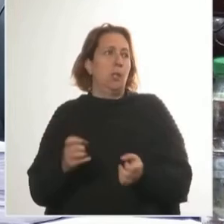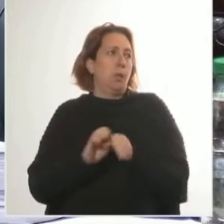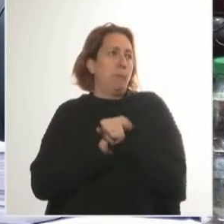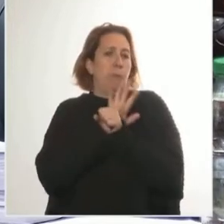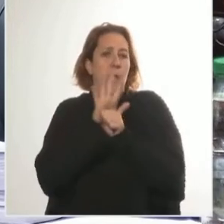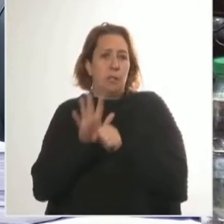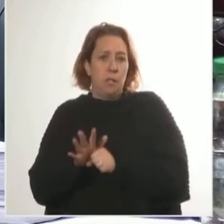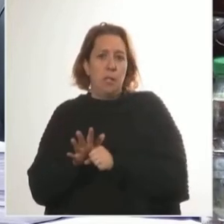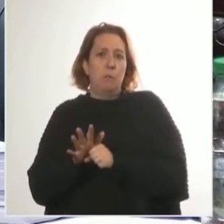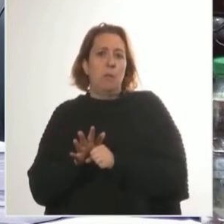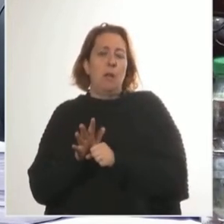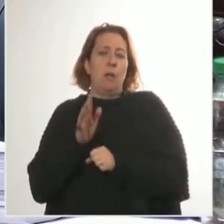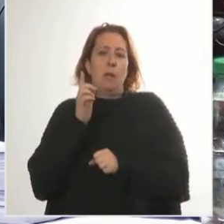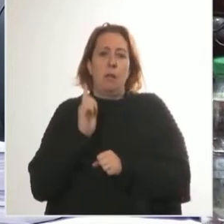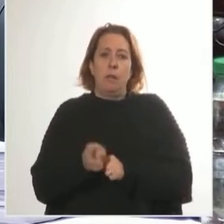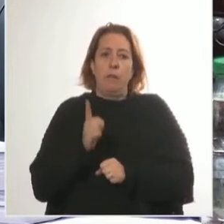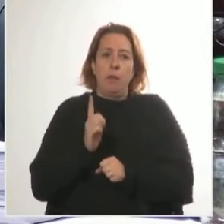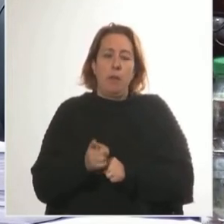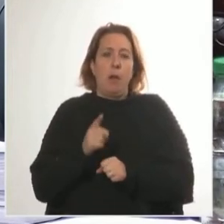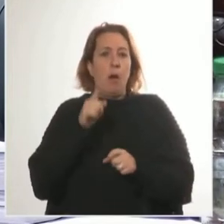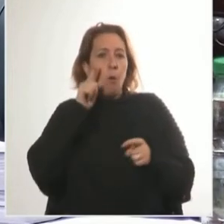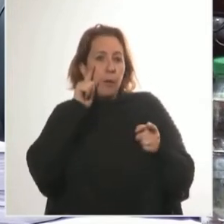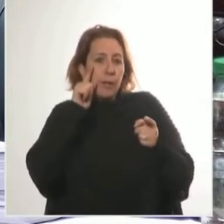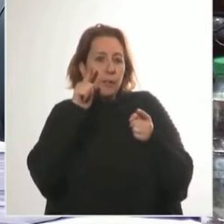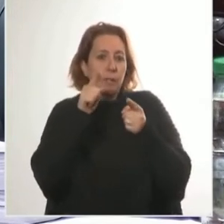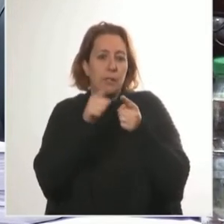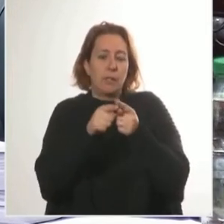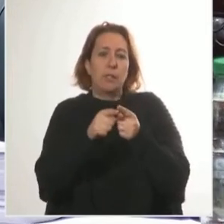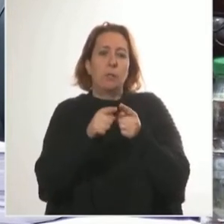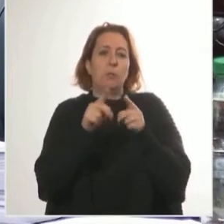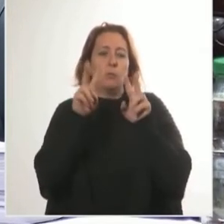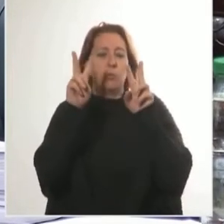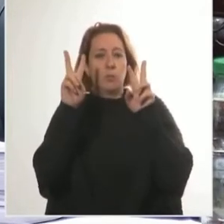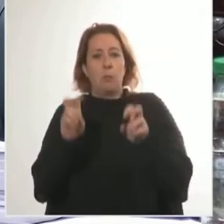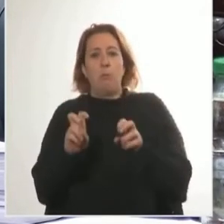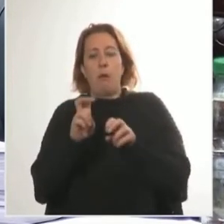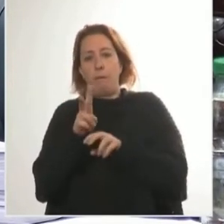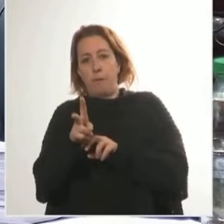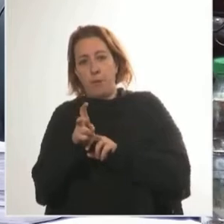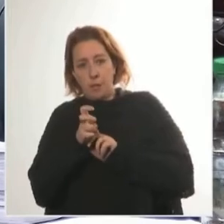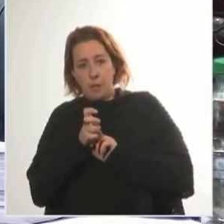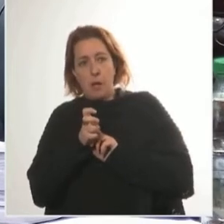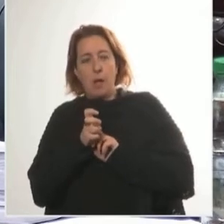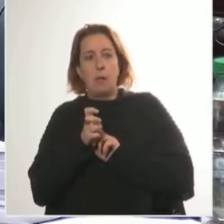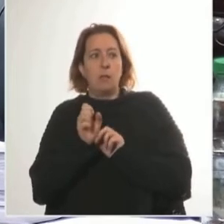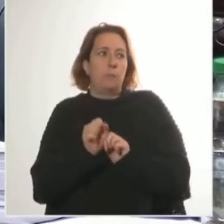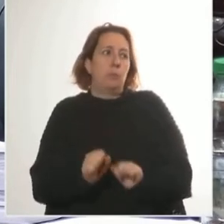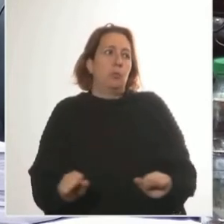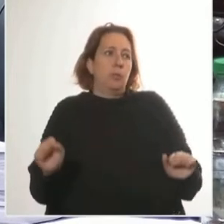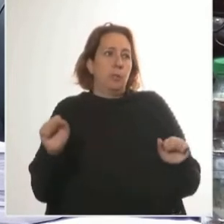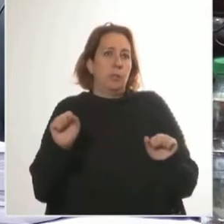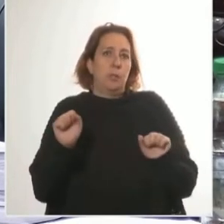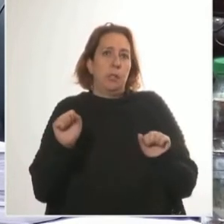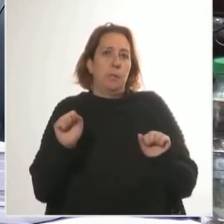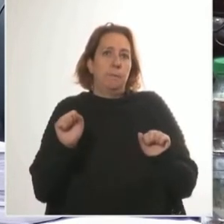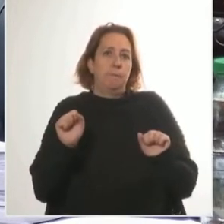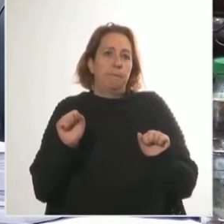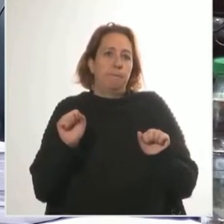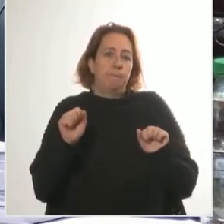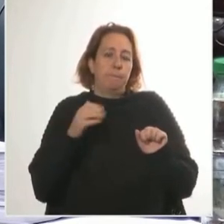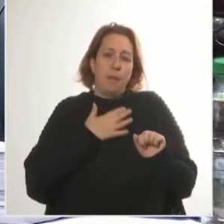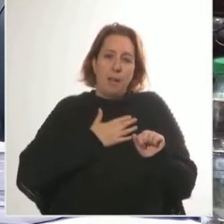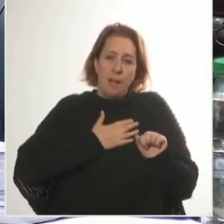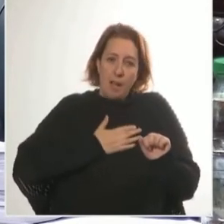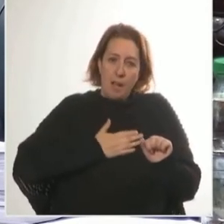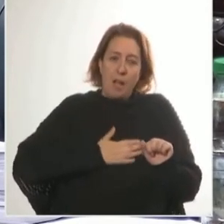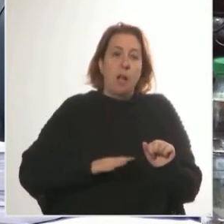pandemia había objetivos en materia fiscal que podían, entre comillas, relajarse, como